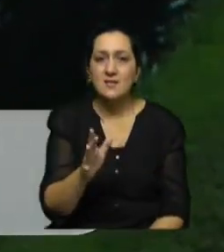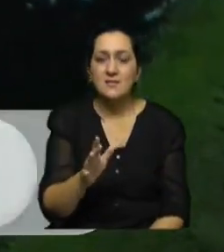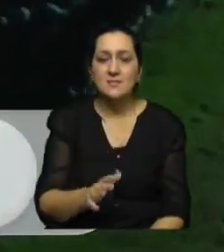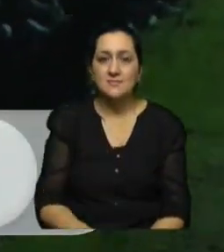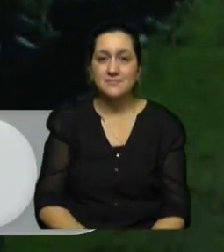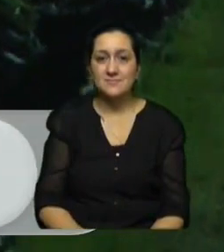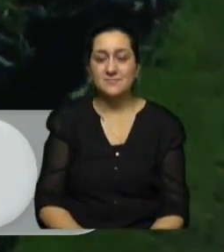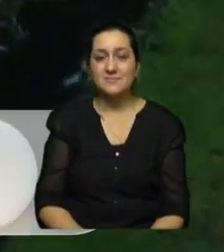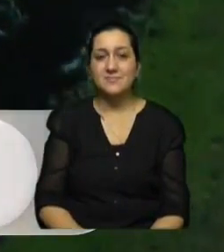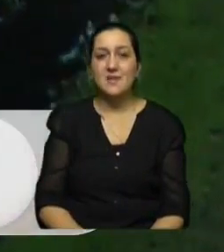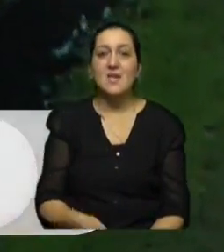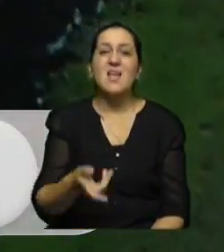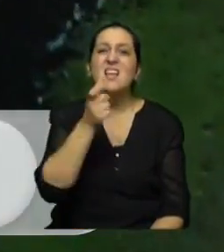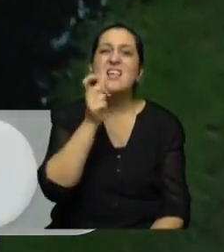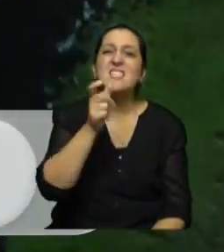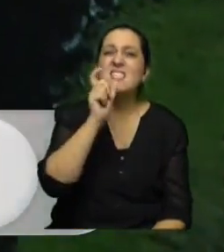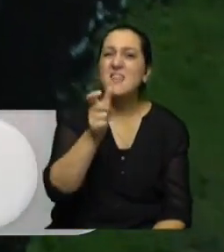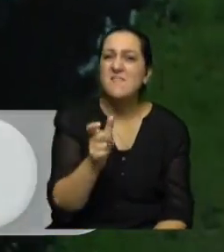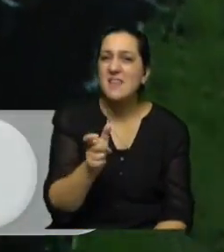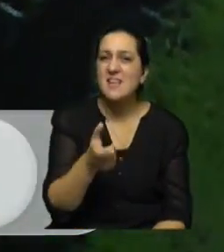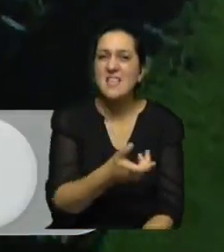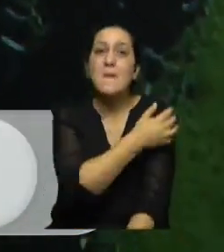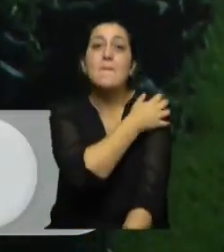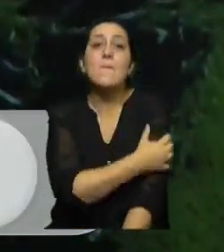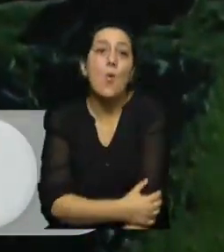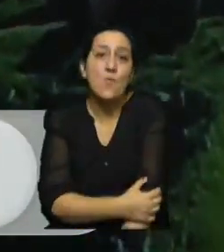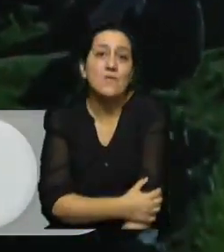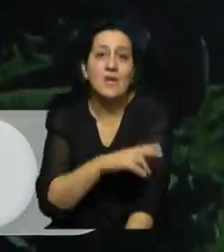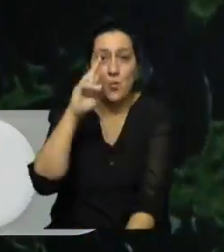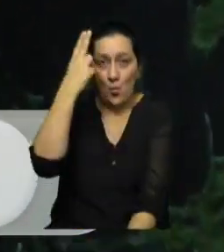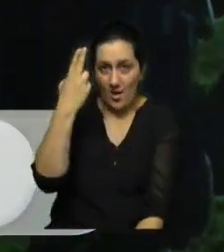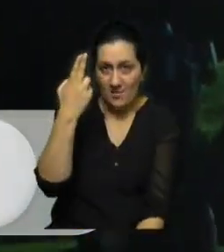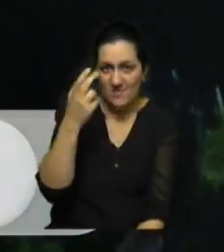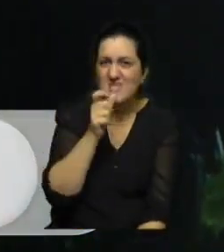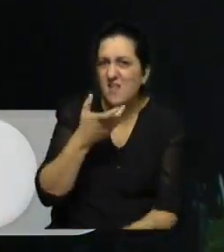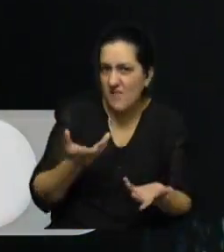hoy. ¿Qué es ser pobre en Uruguay?